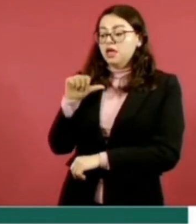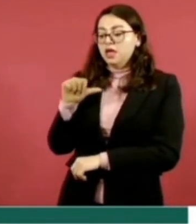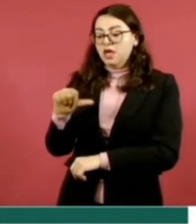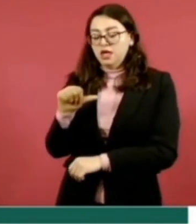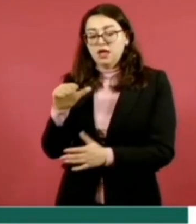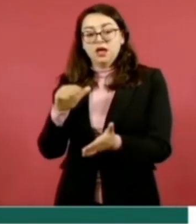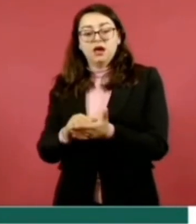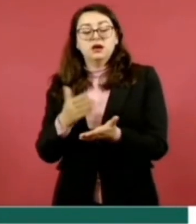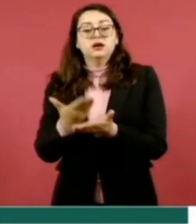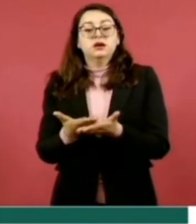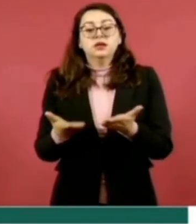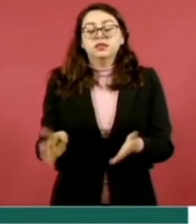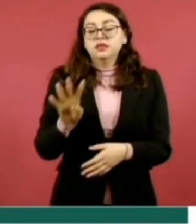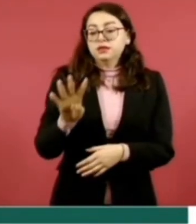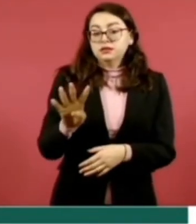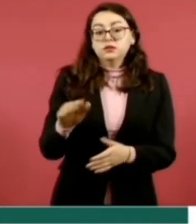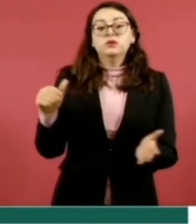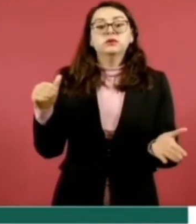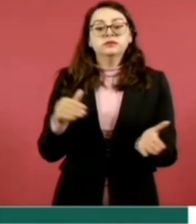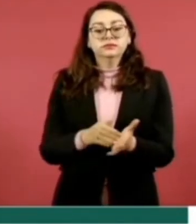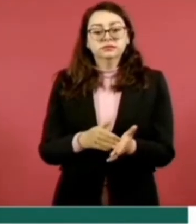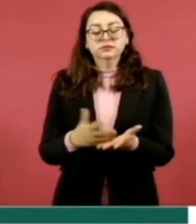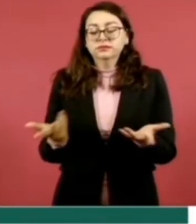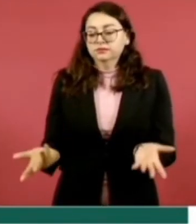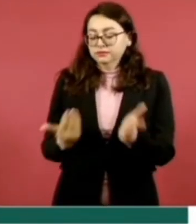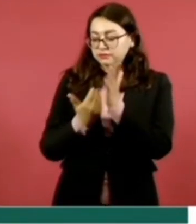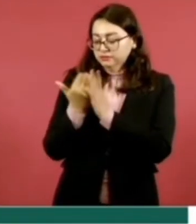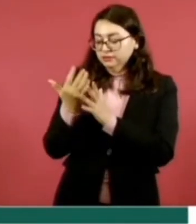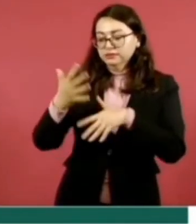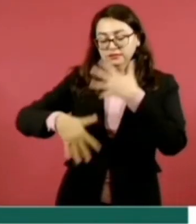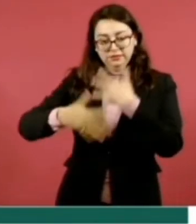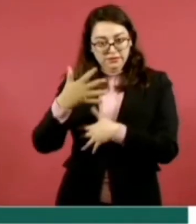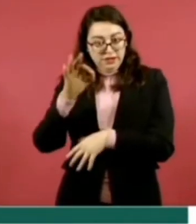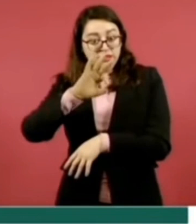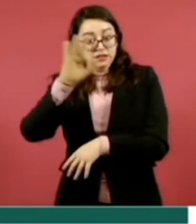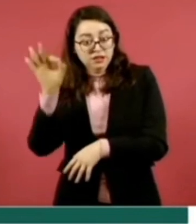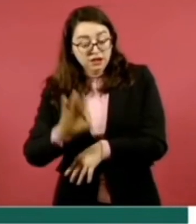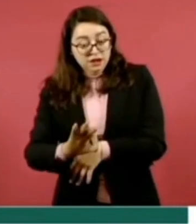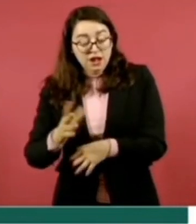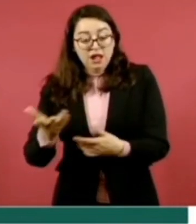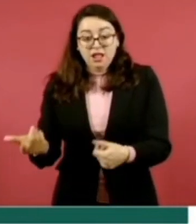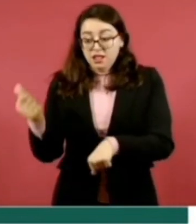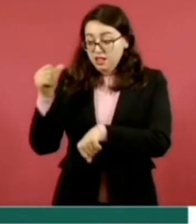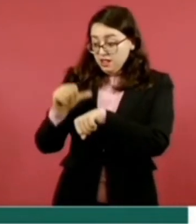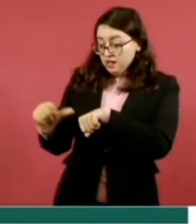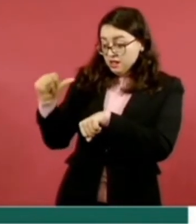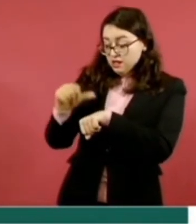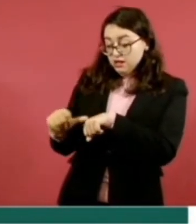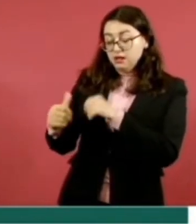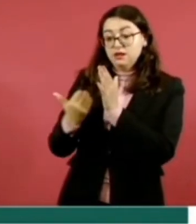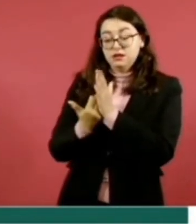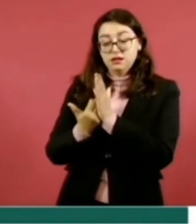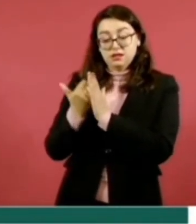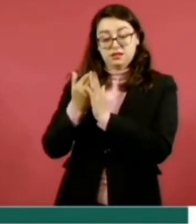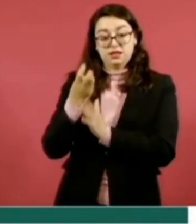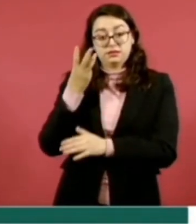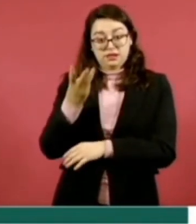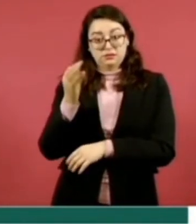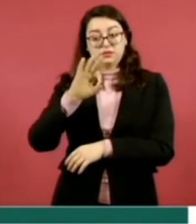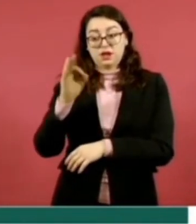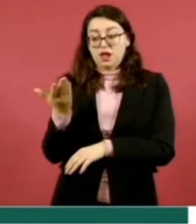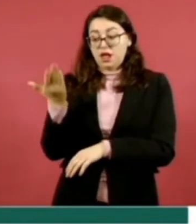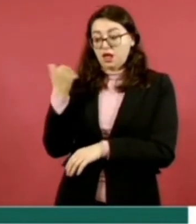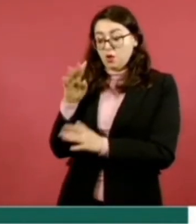a 19,277, es un incremento del 15%, y las cirugías tuvieron un crecimiento del 3%, pasando